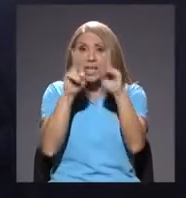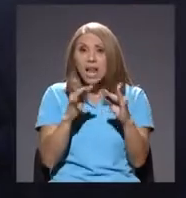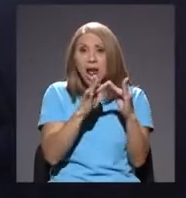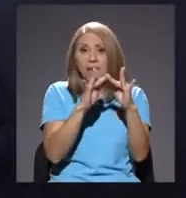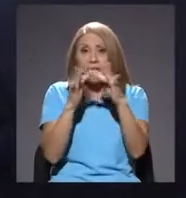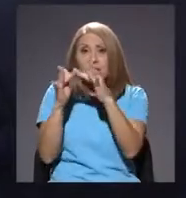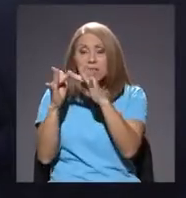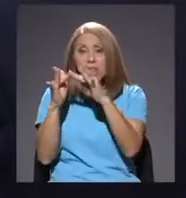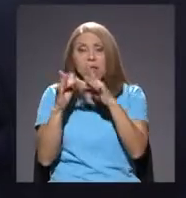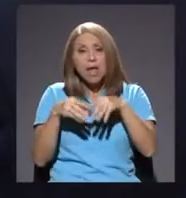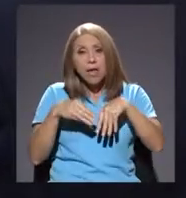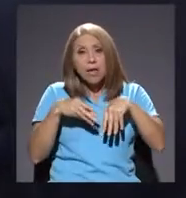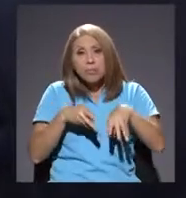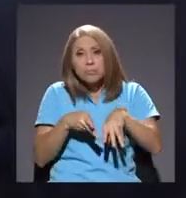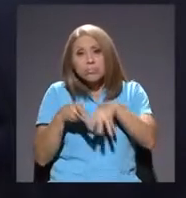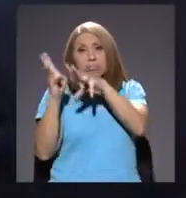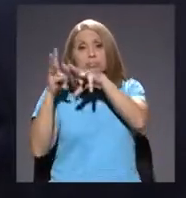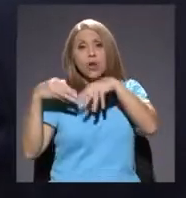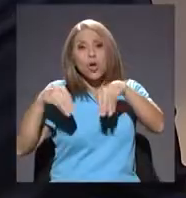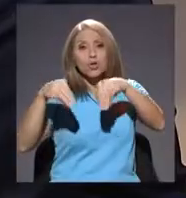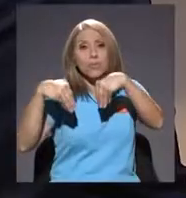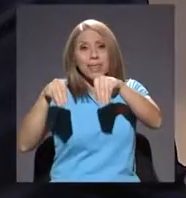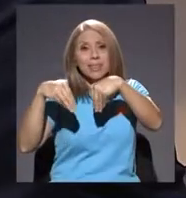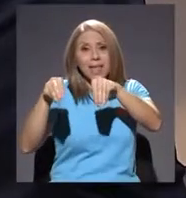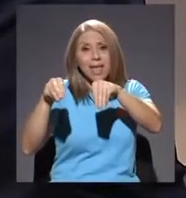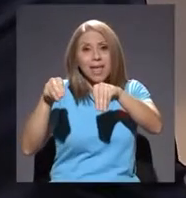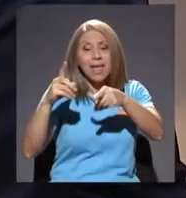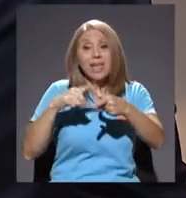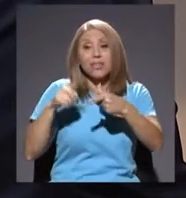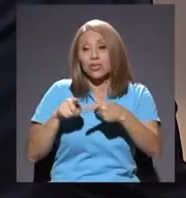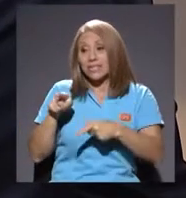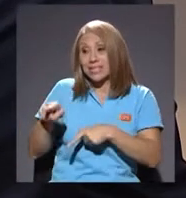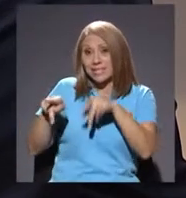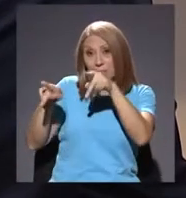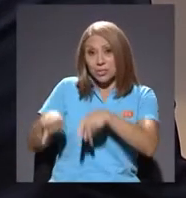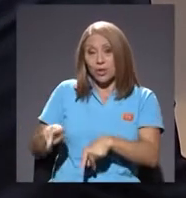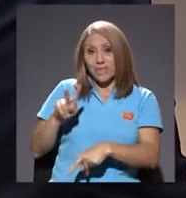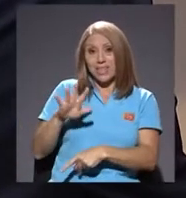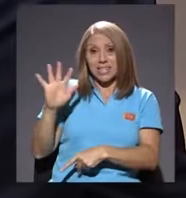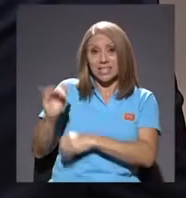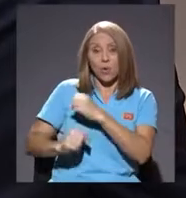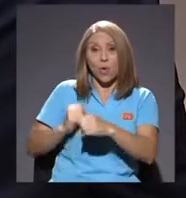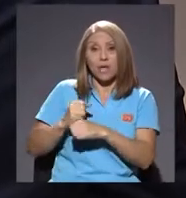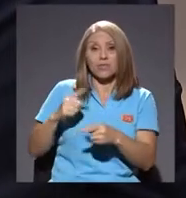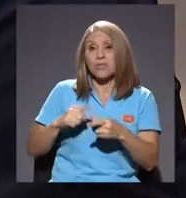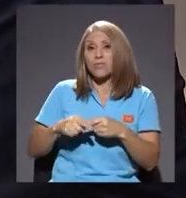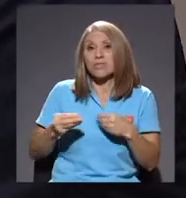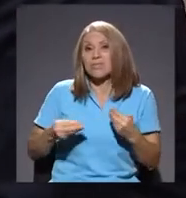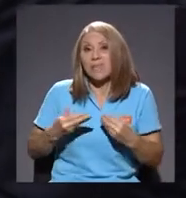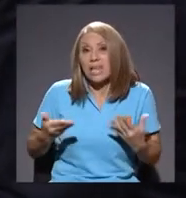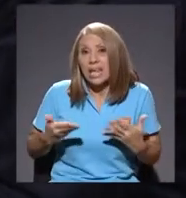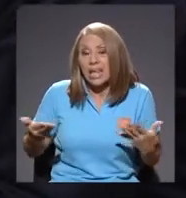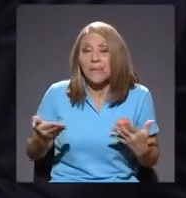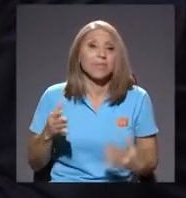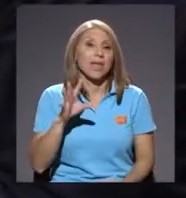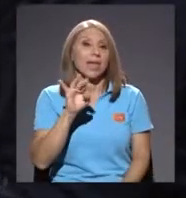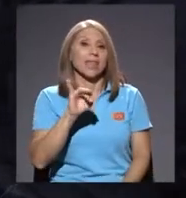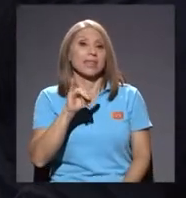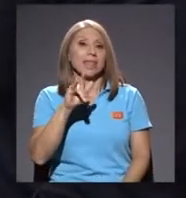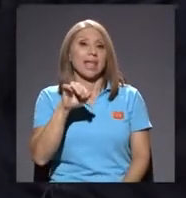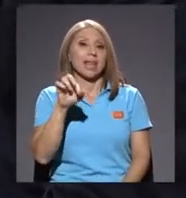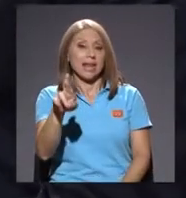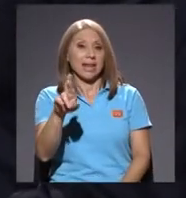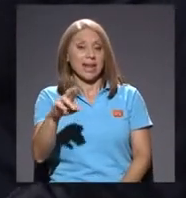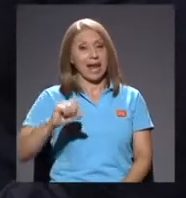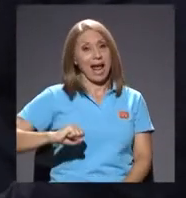25 años de donde que eso lo que lo que tyler llamase del de comportamiento teller fue el ganador del premio nobel en economía